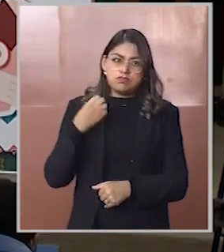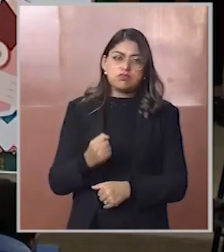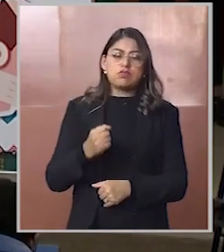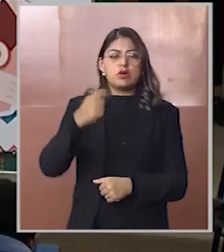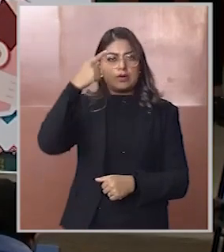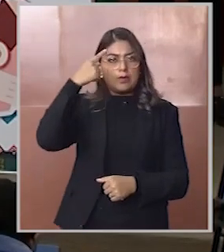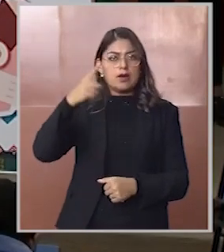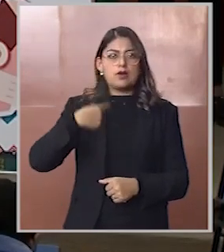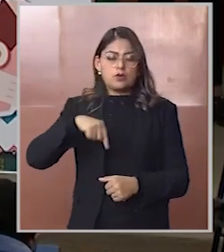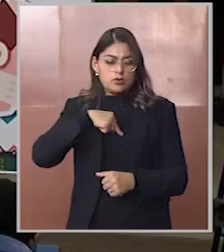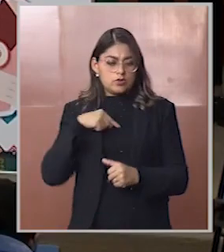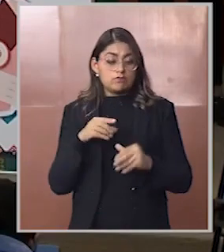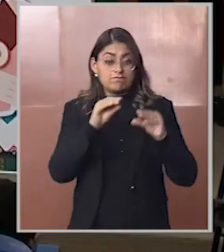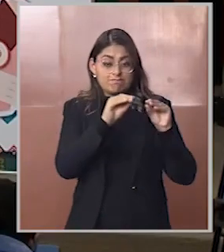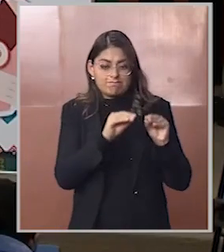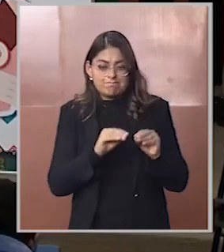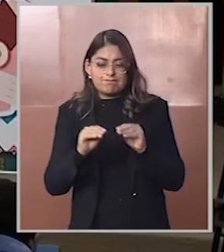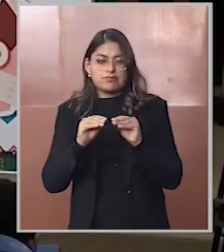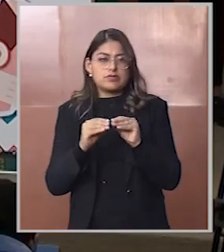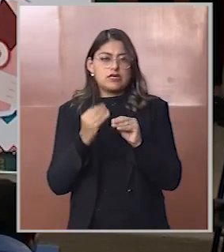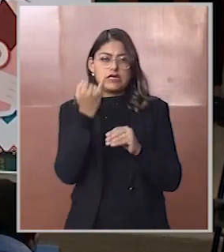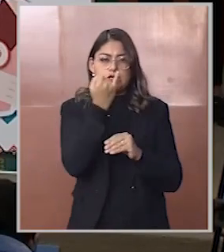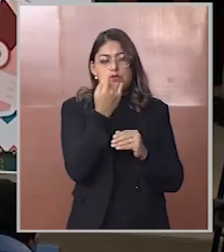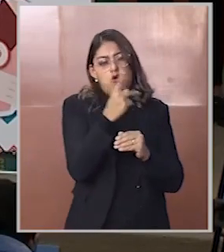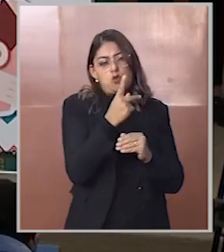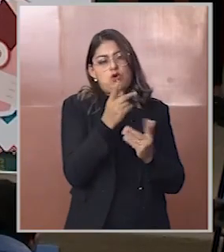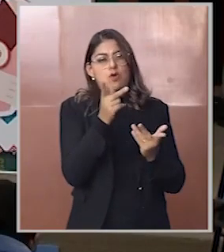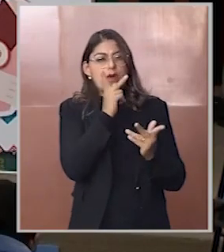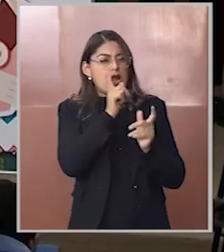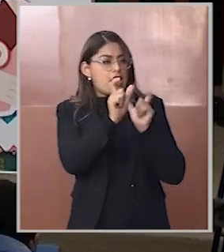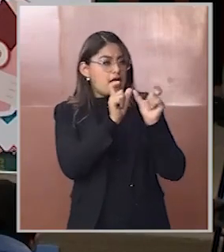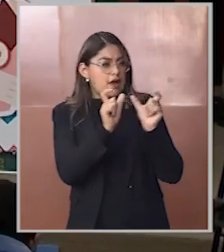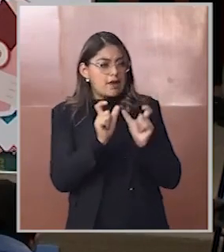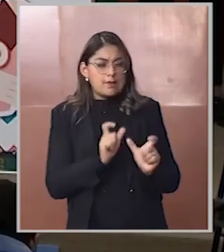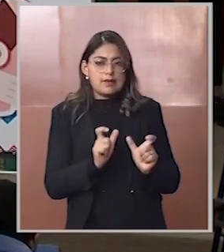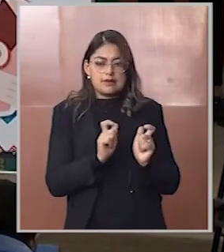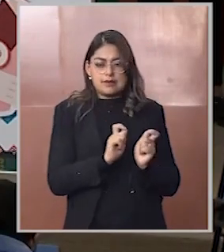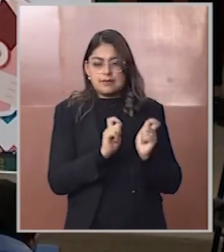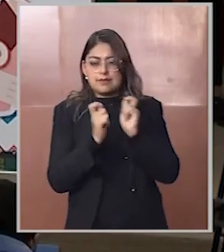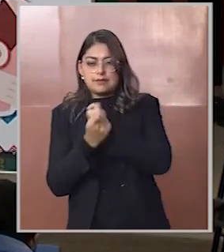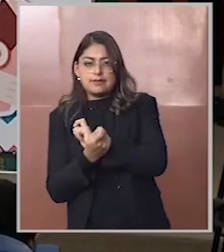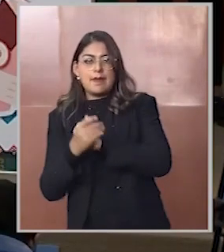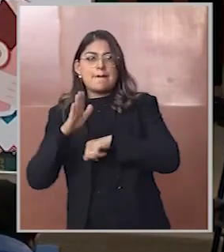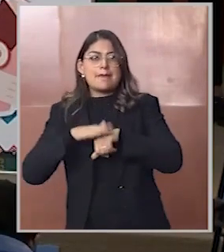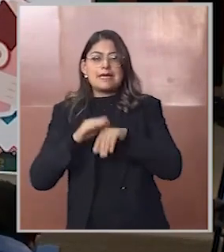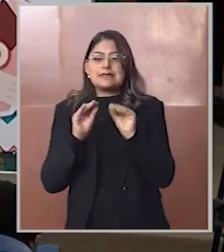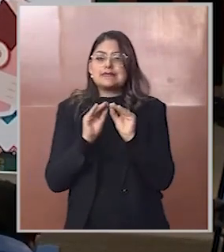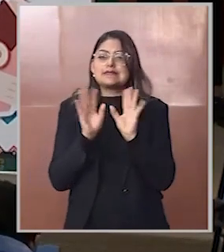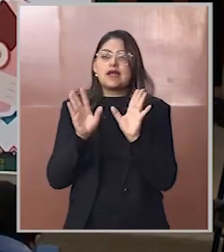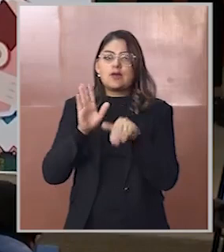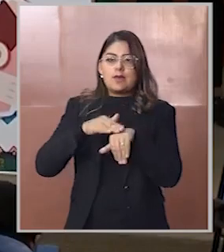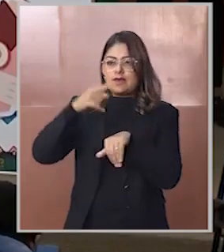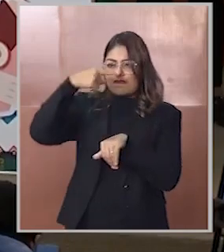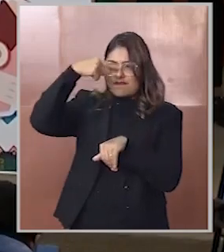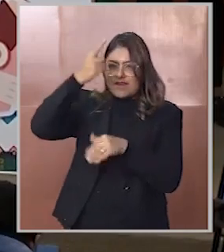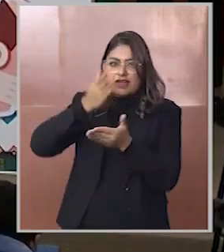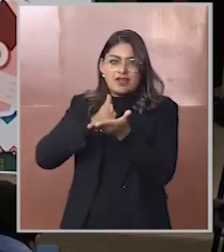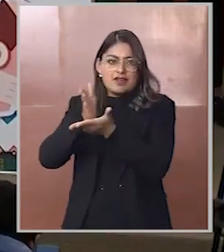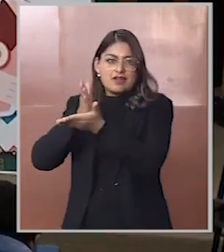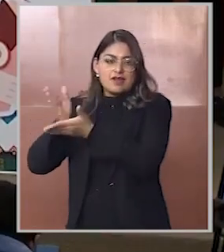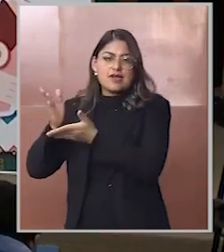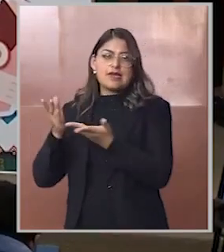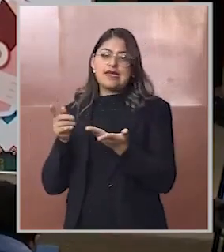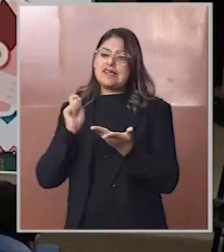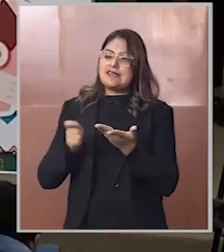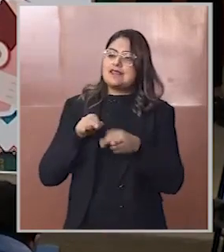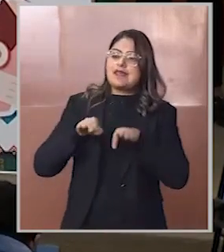llevar en un lenguaje mucho más accesible el funcionamiento del poder judicial no es una tarea fácil por